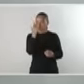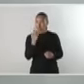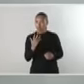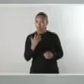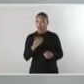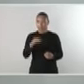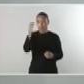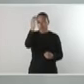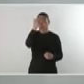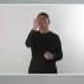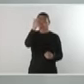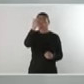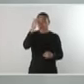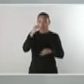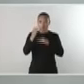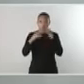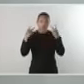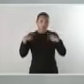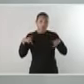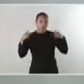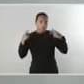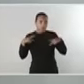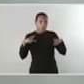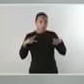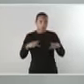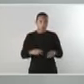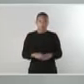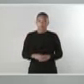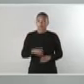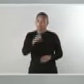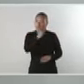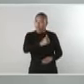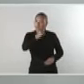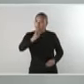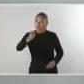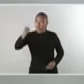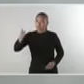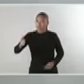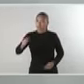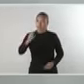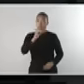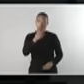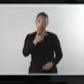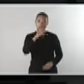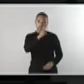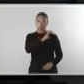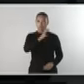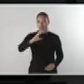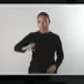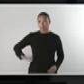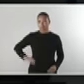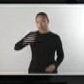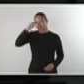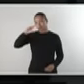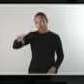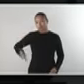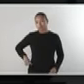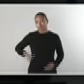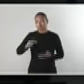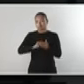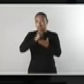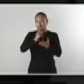están conociendo la personalidad de cada uno de los ocho candidatos a gobernar